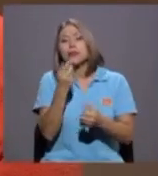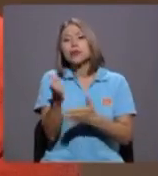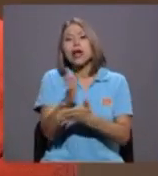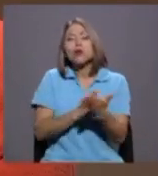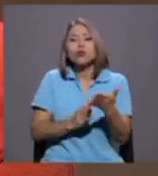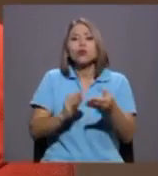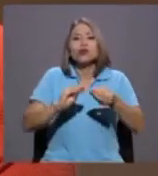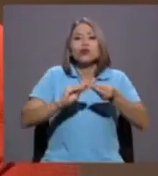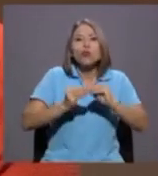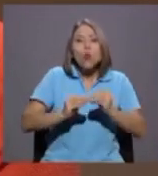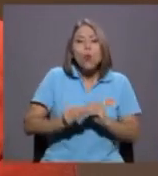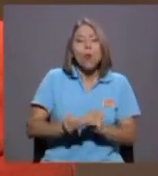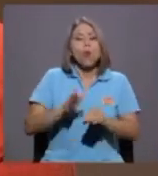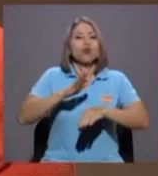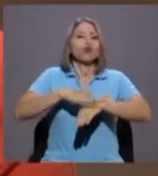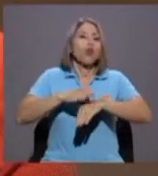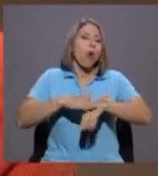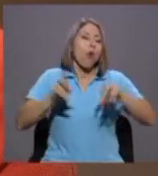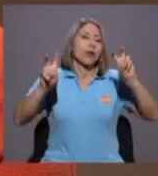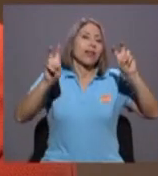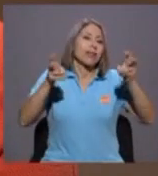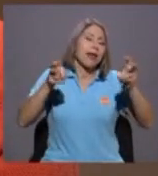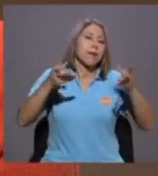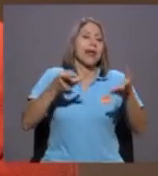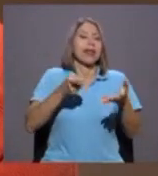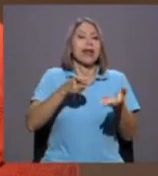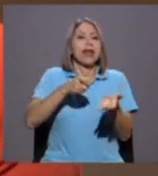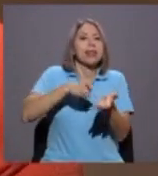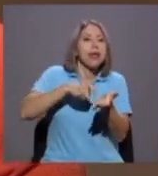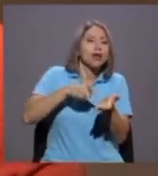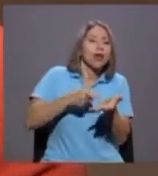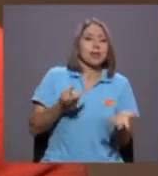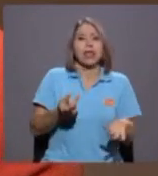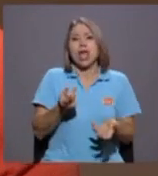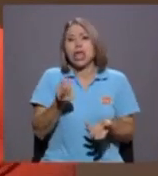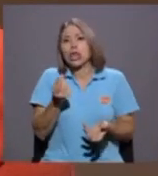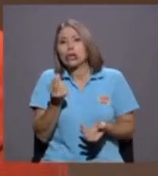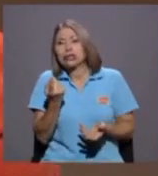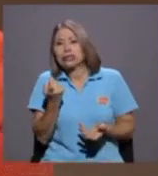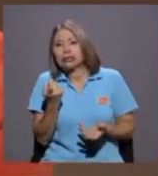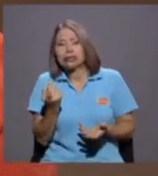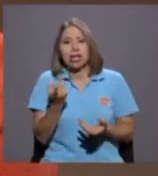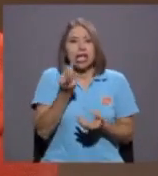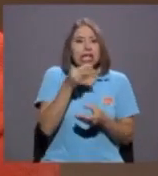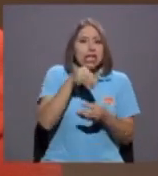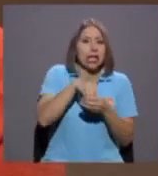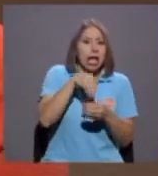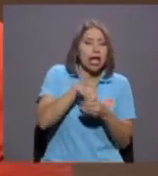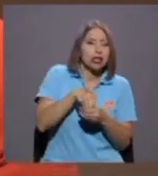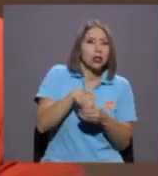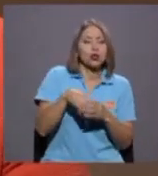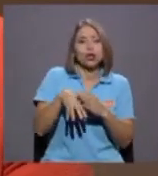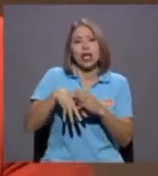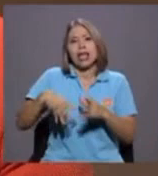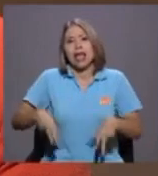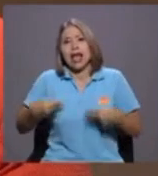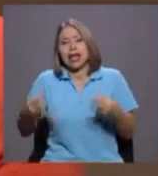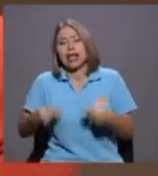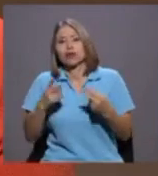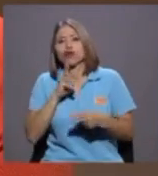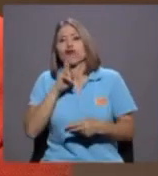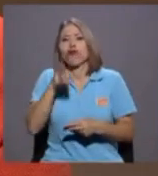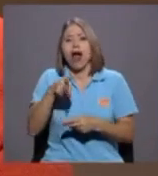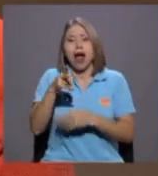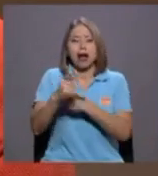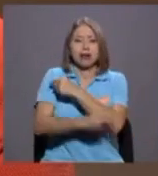sobre tema de endeudamiento, de déficit, el tema de los ingresos y los egresos reales del país en el año